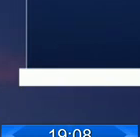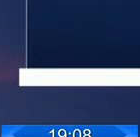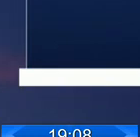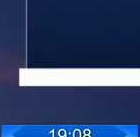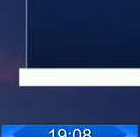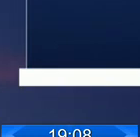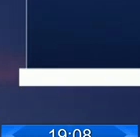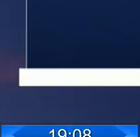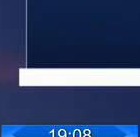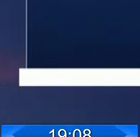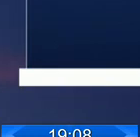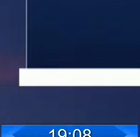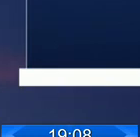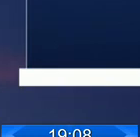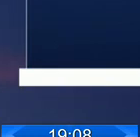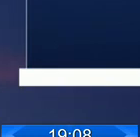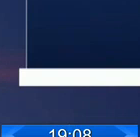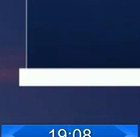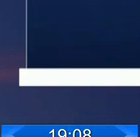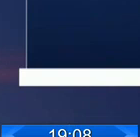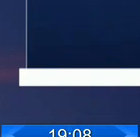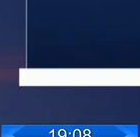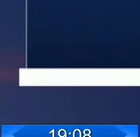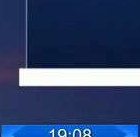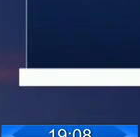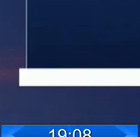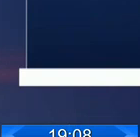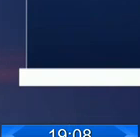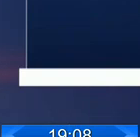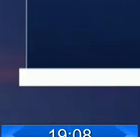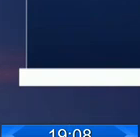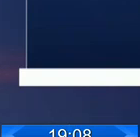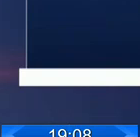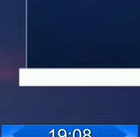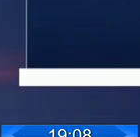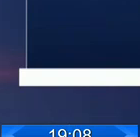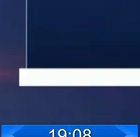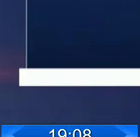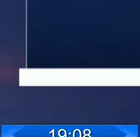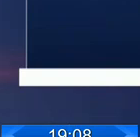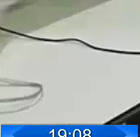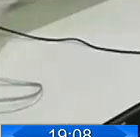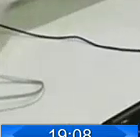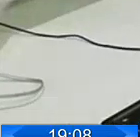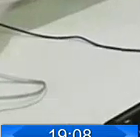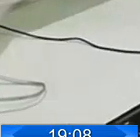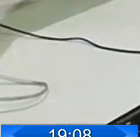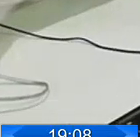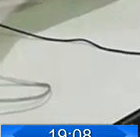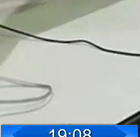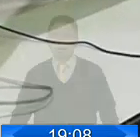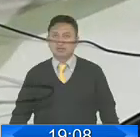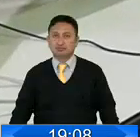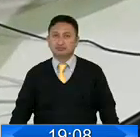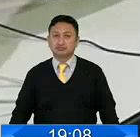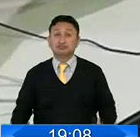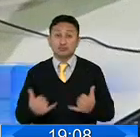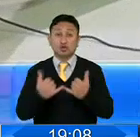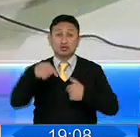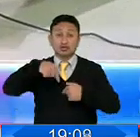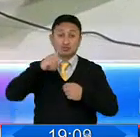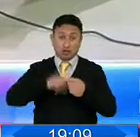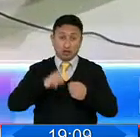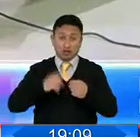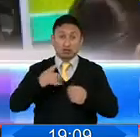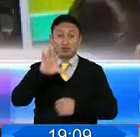por violar el toque de queda y se desarmaron 343 fiestas clandestinas. Debido a las condiciones de la capital,